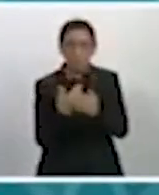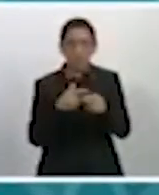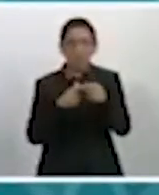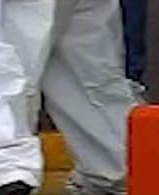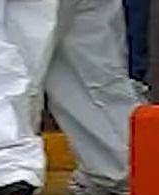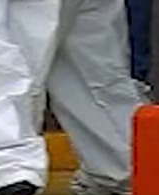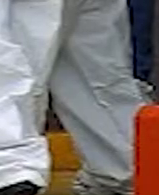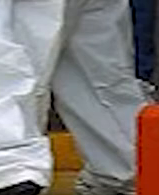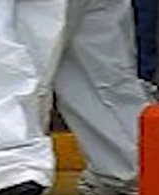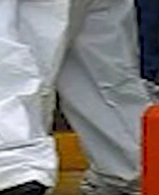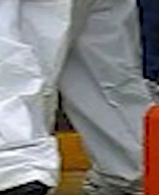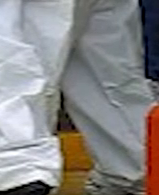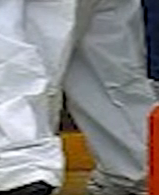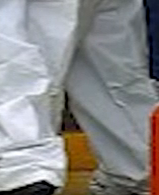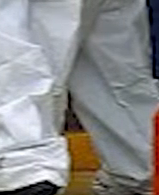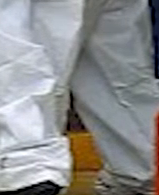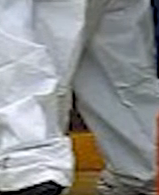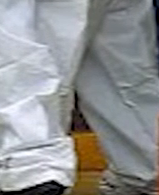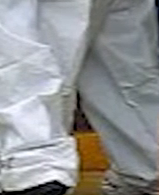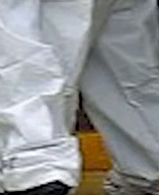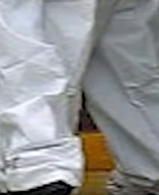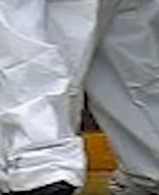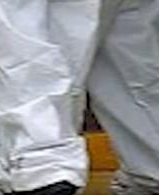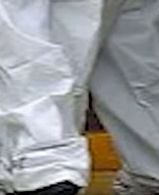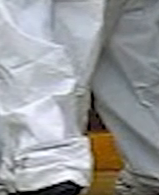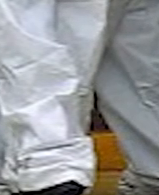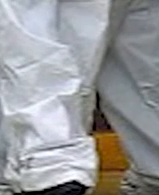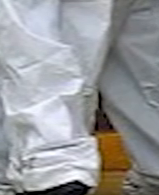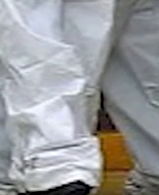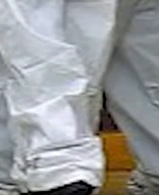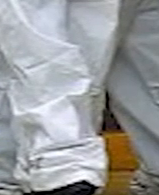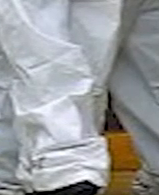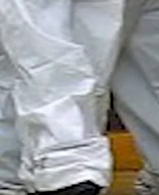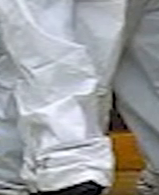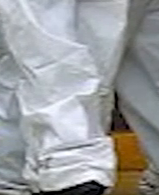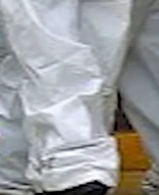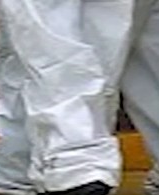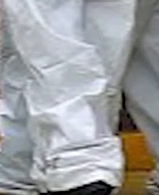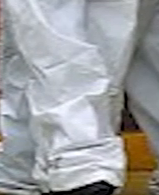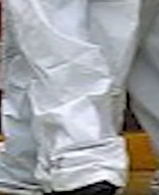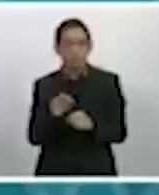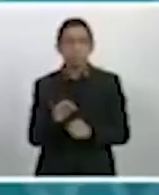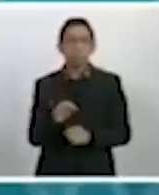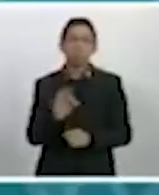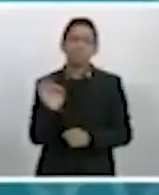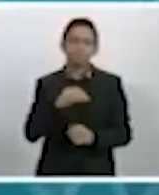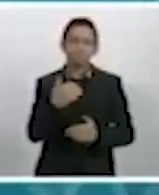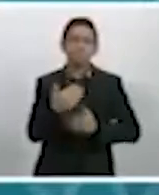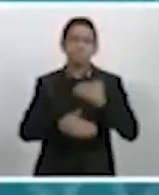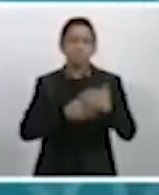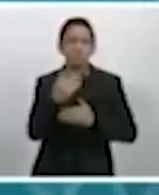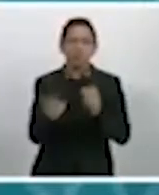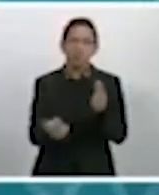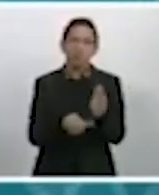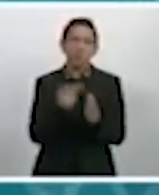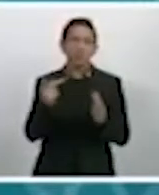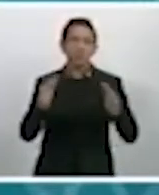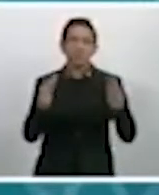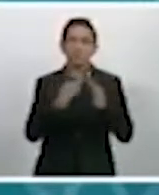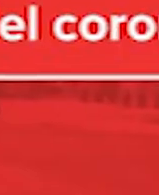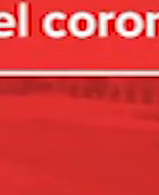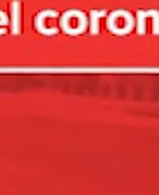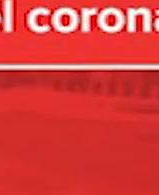el incremento sostenido del número de contagios, entraremos en un nuevo estado de